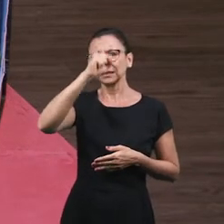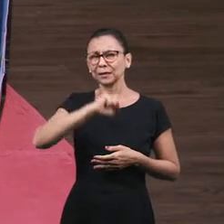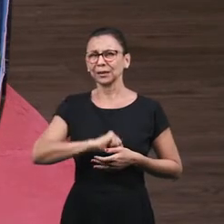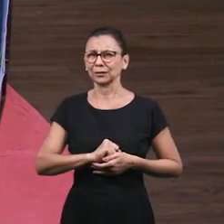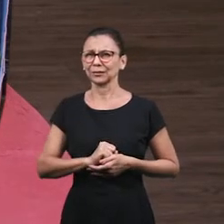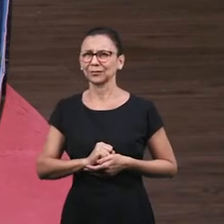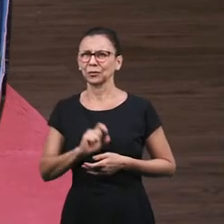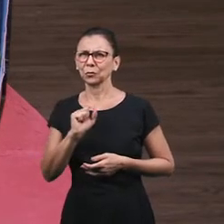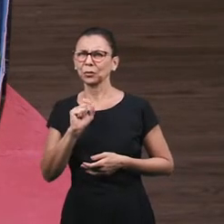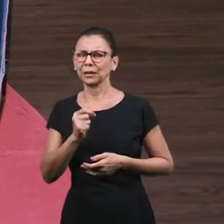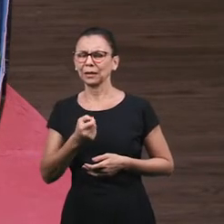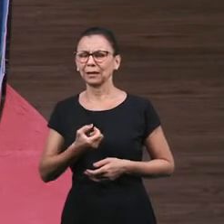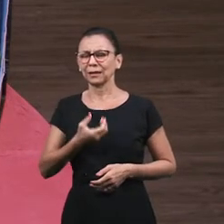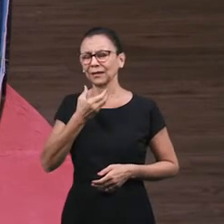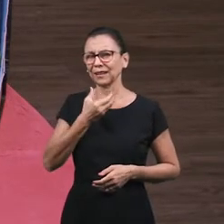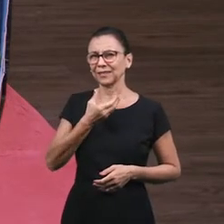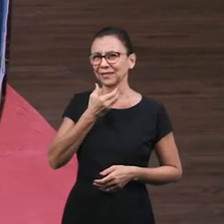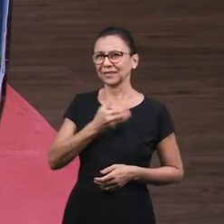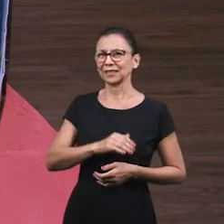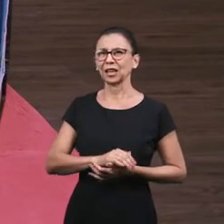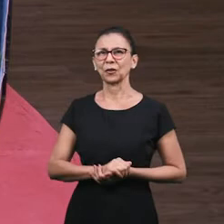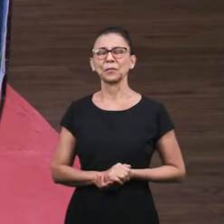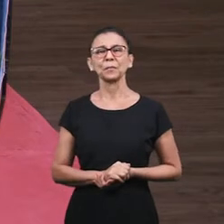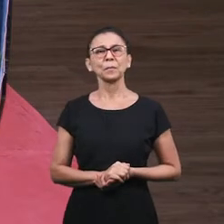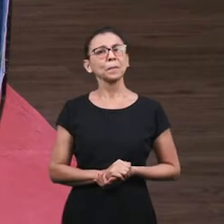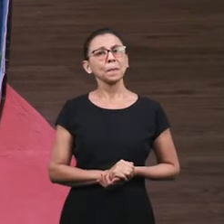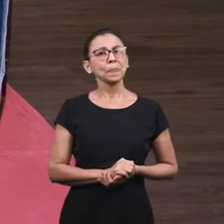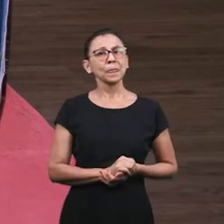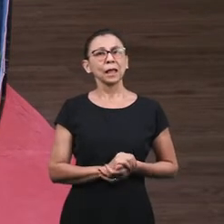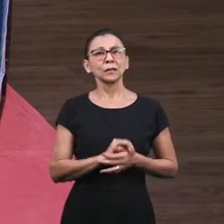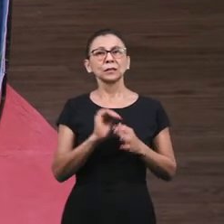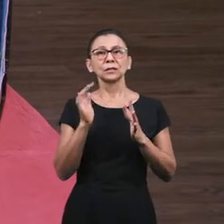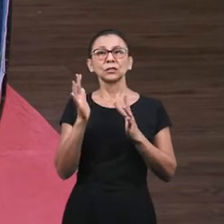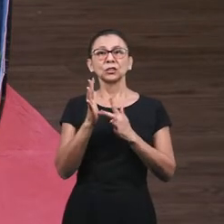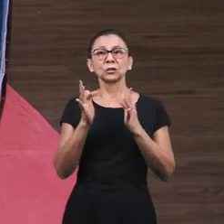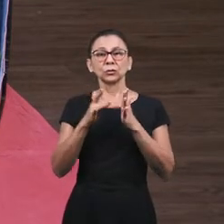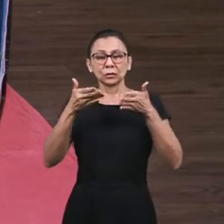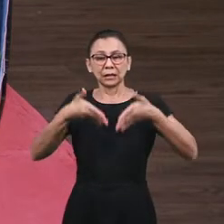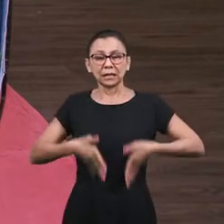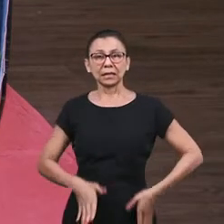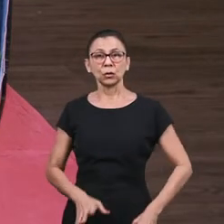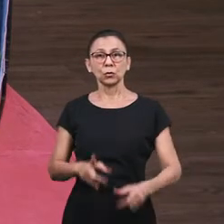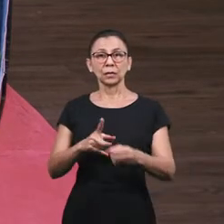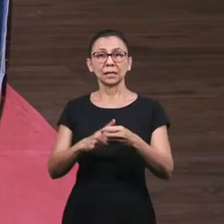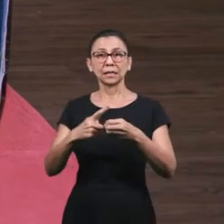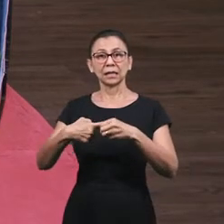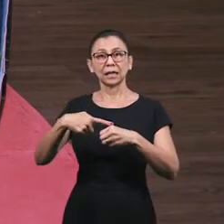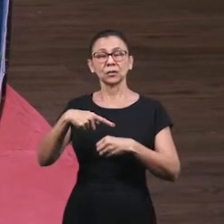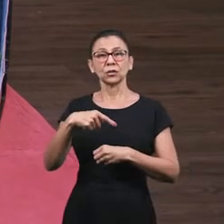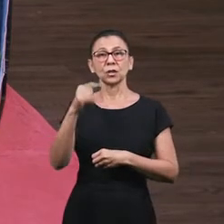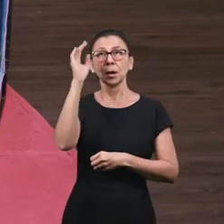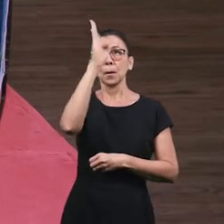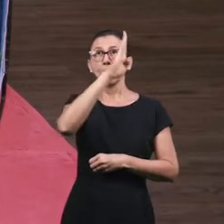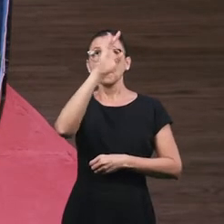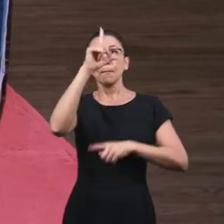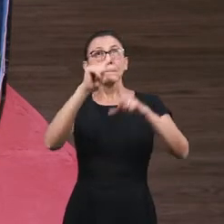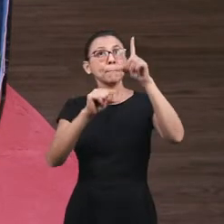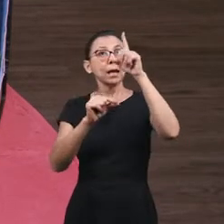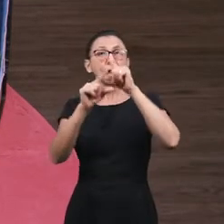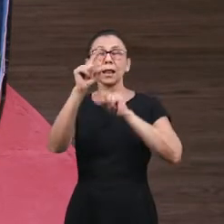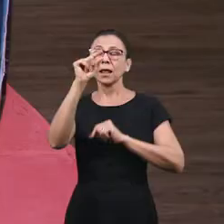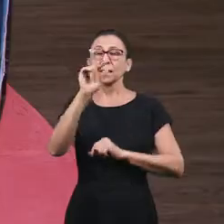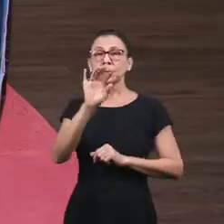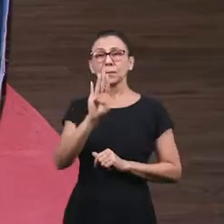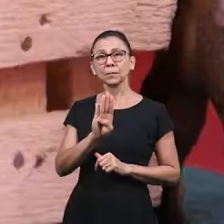sobre la Navidad. Jesús nació en la ciudad de Belén. Él nació en un